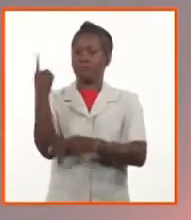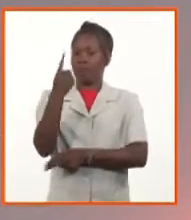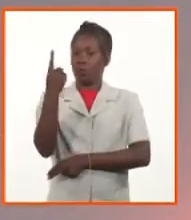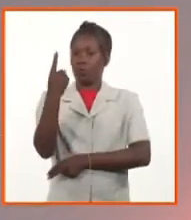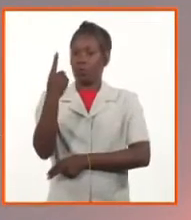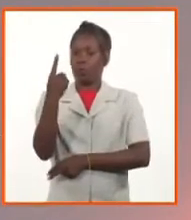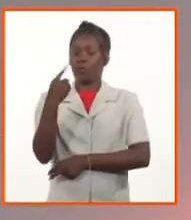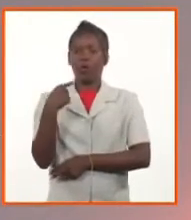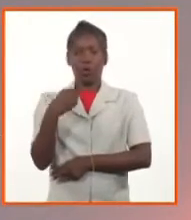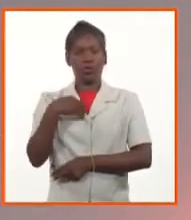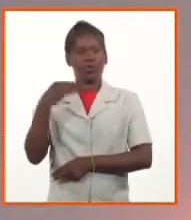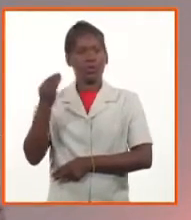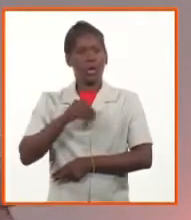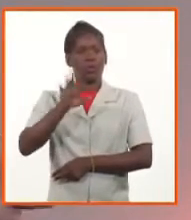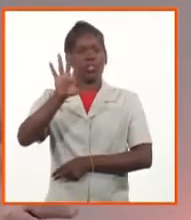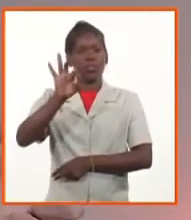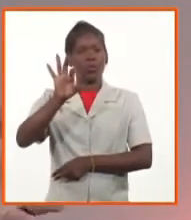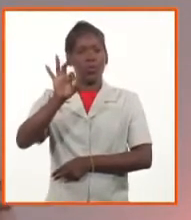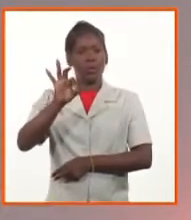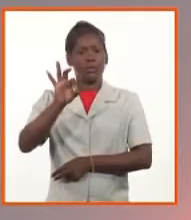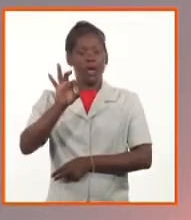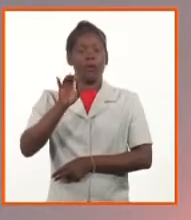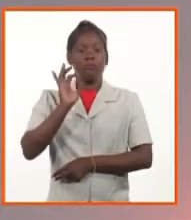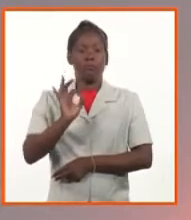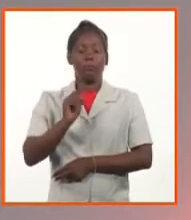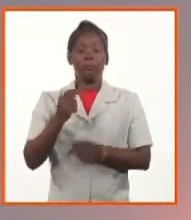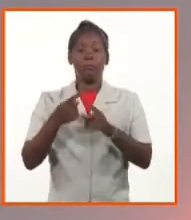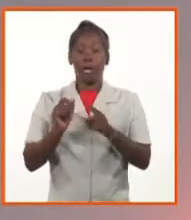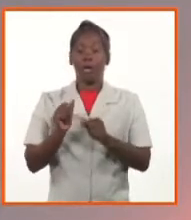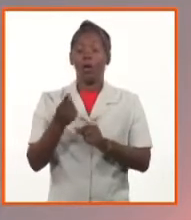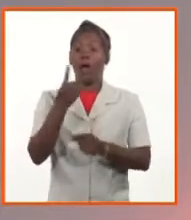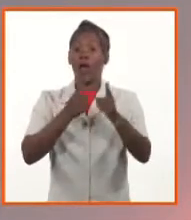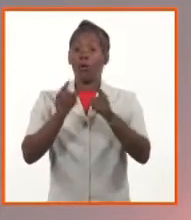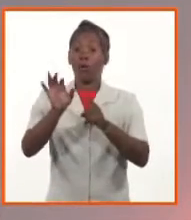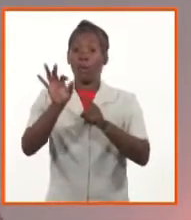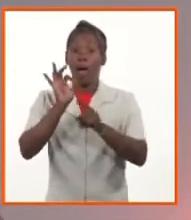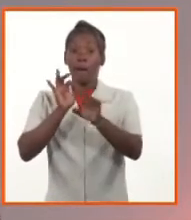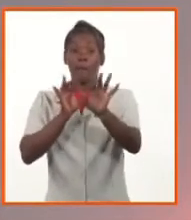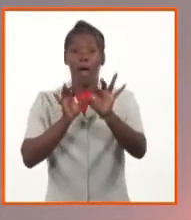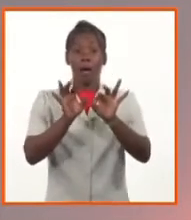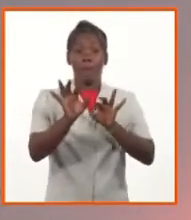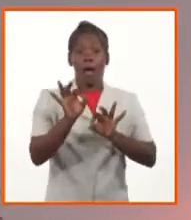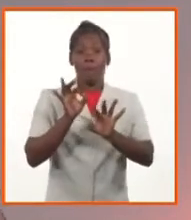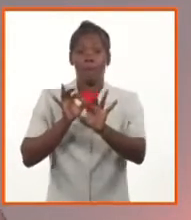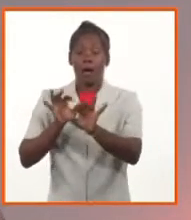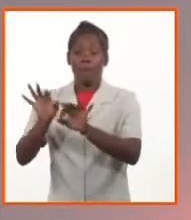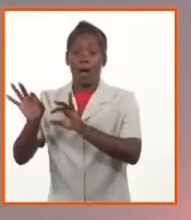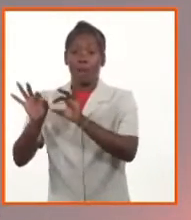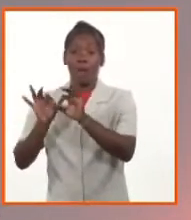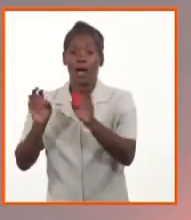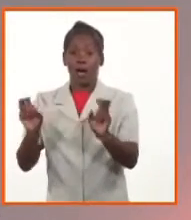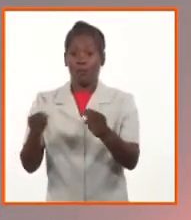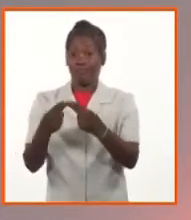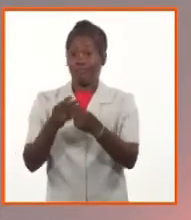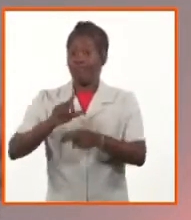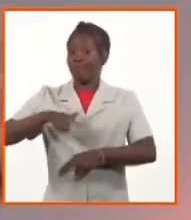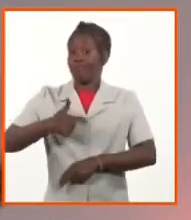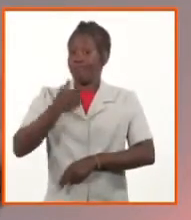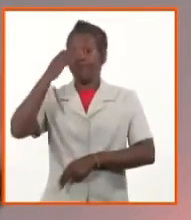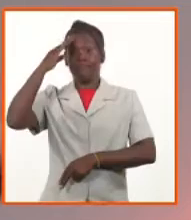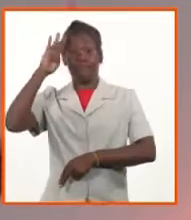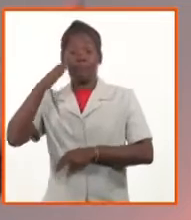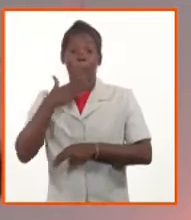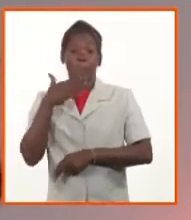los 50 principales. Hay algunos, como tú mencionas, que quién lo duda, están entre los principales eventos de la cultura cubana en general,